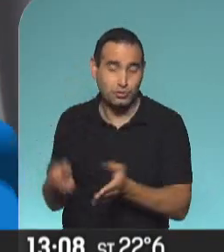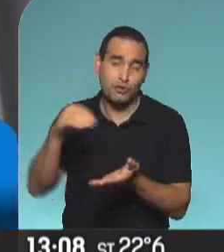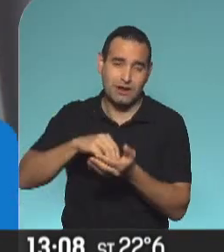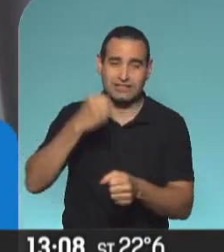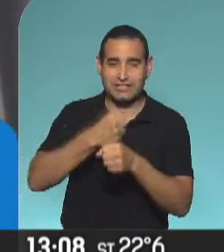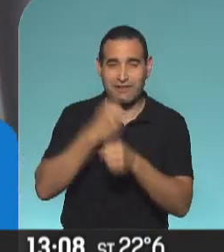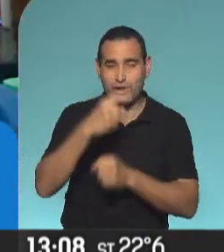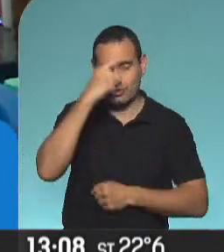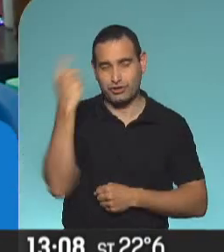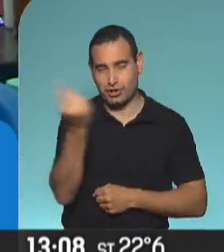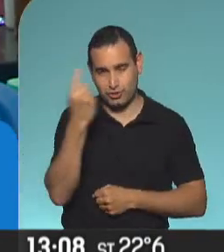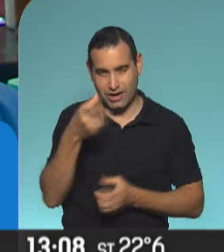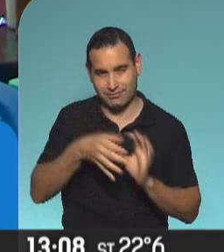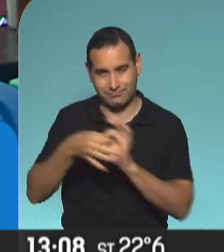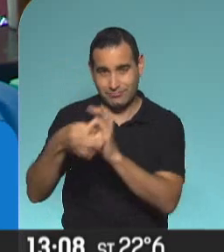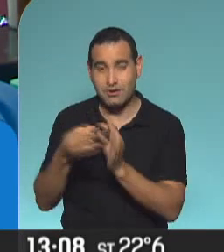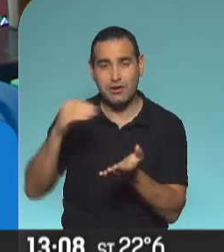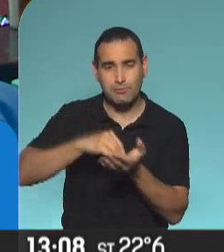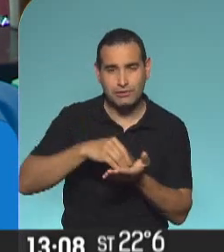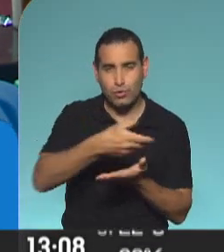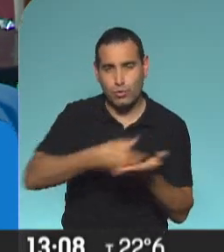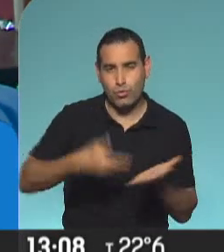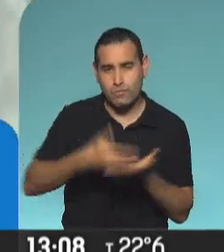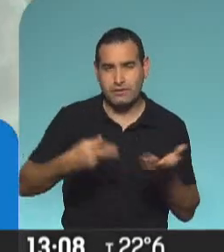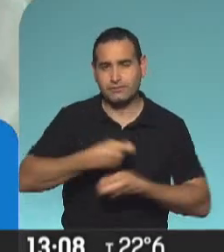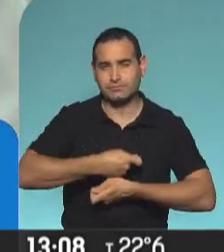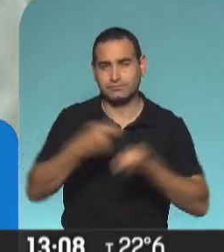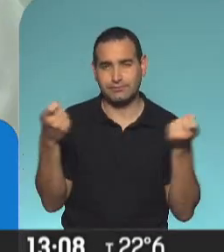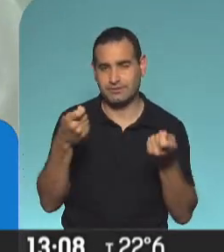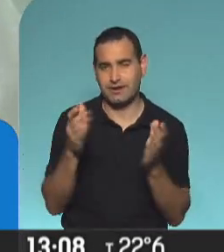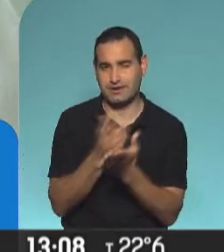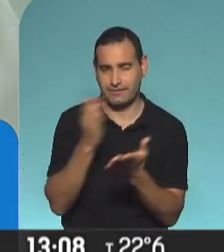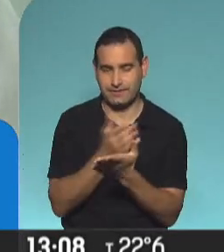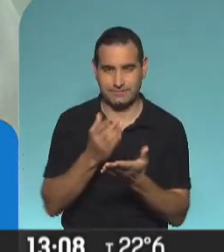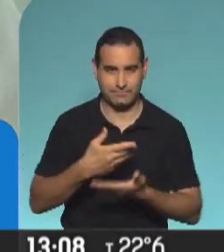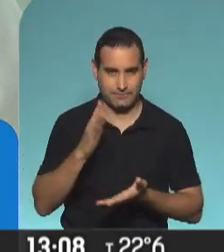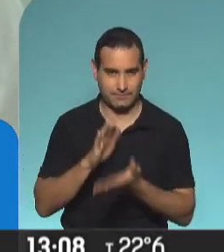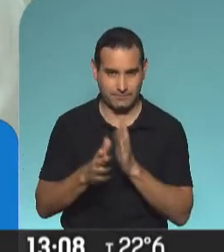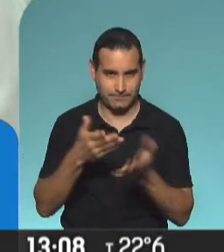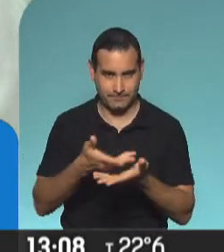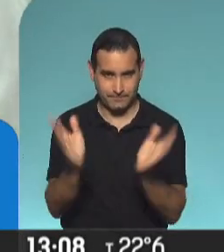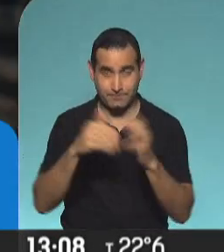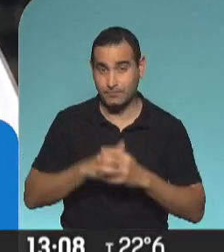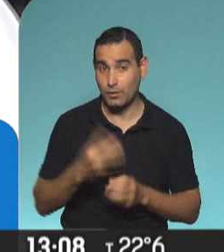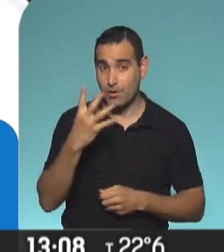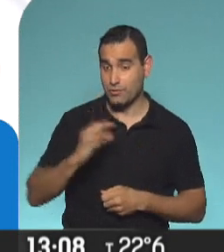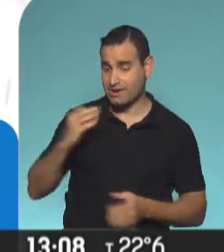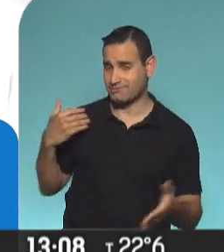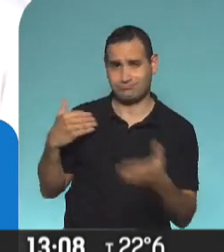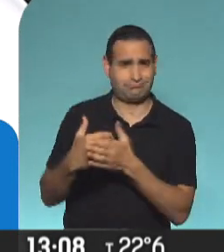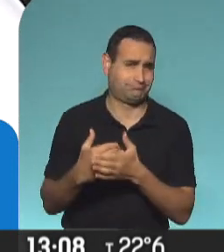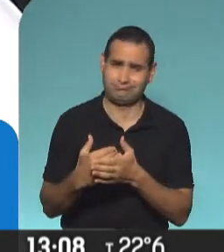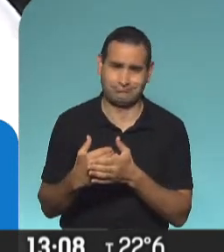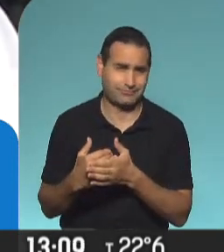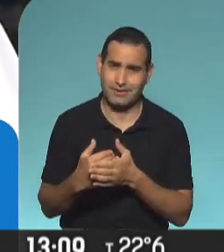colaboración internacional y el porcentaje de documentos publicados en revistas de acceso abierto. Durante los últimos 4 años fuimos muy maltratados de